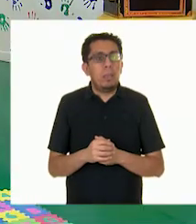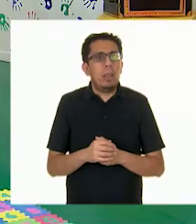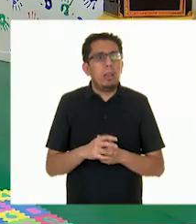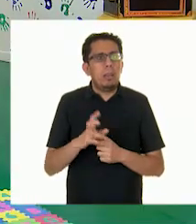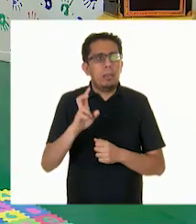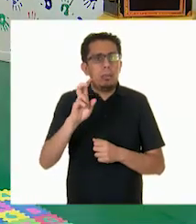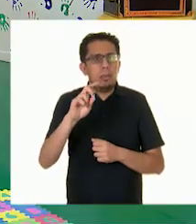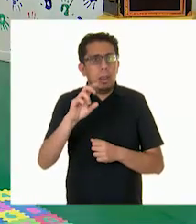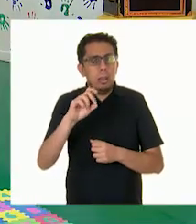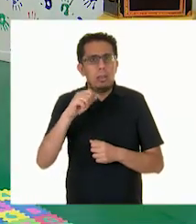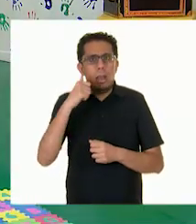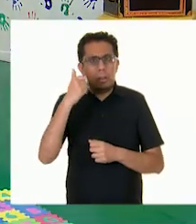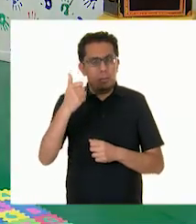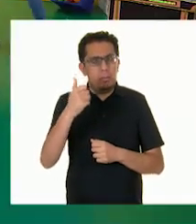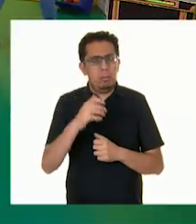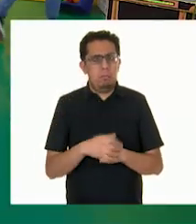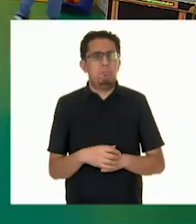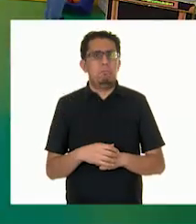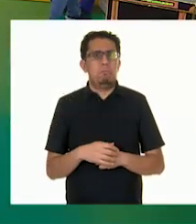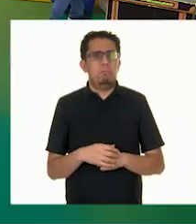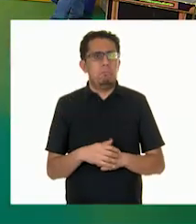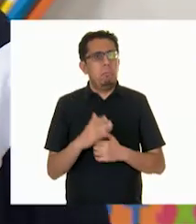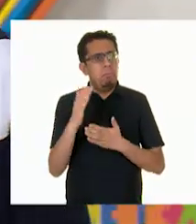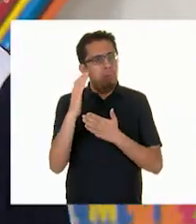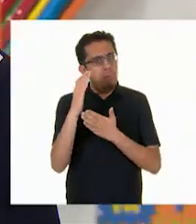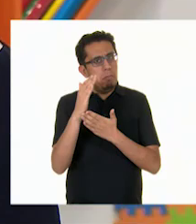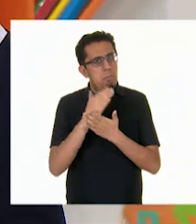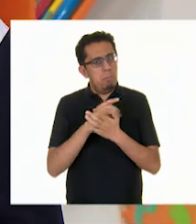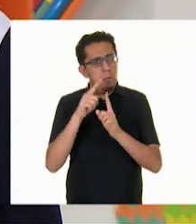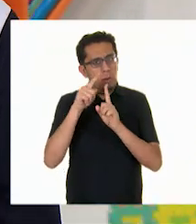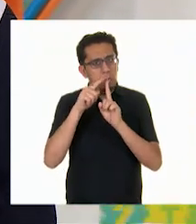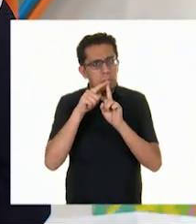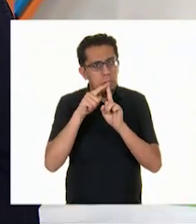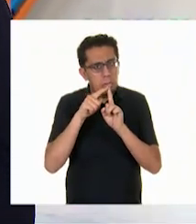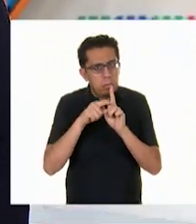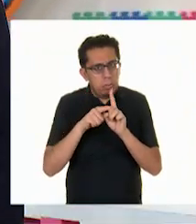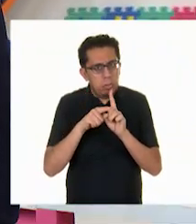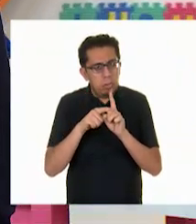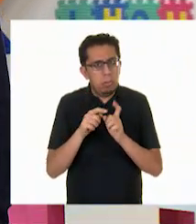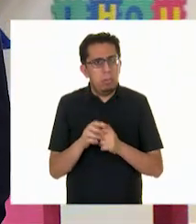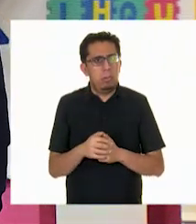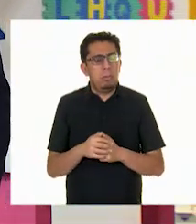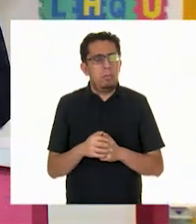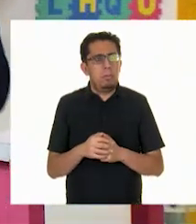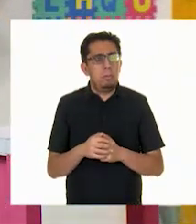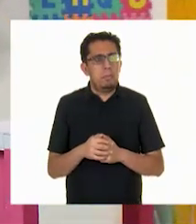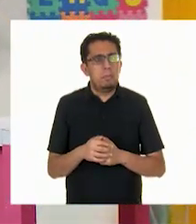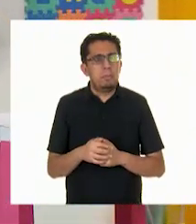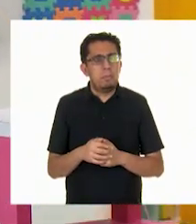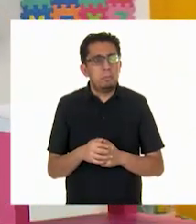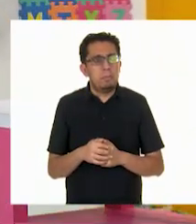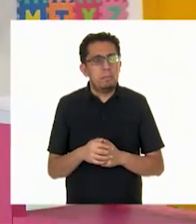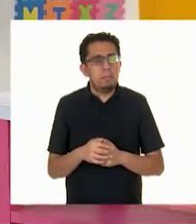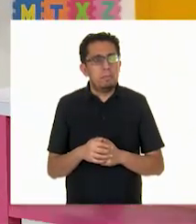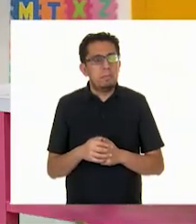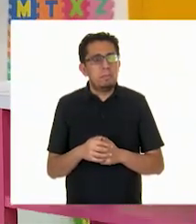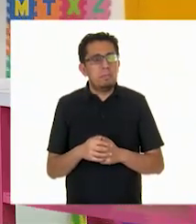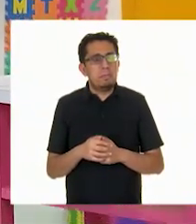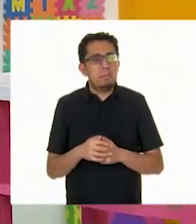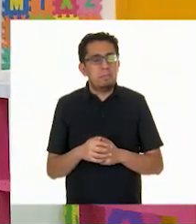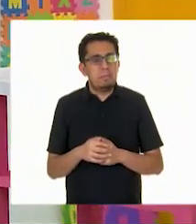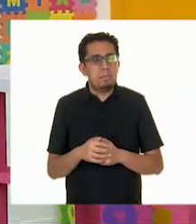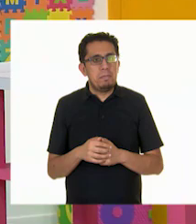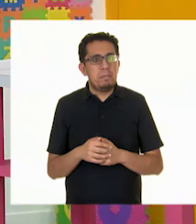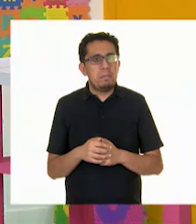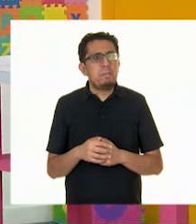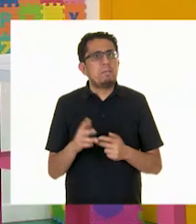36. Ay, Está bajando. 36. Me estaré muriendo, compañeras. Compañeras y No, compañeros. ahorita te me explico estoy por qué